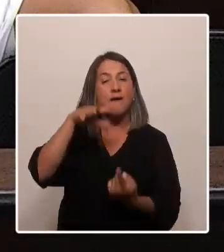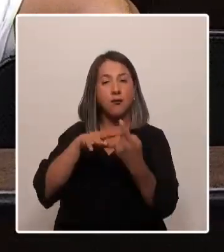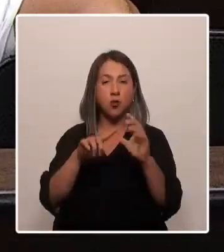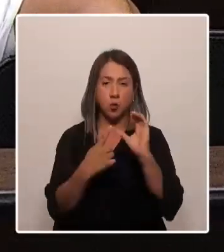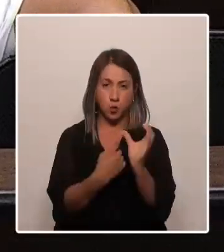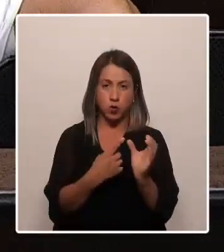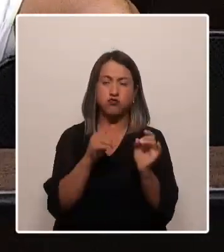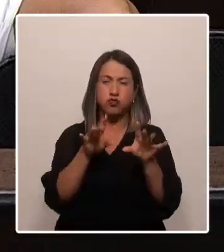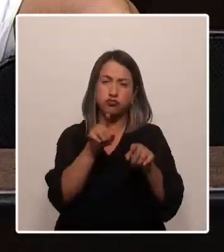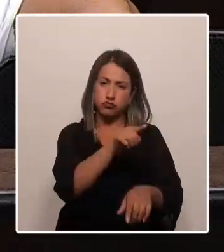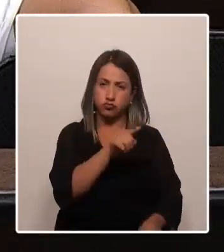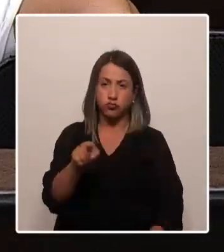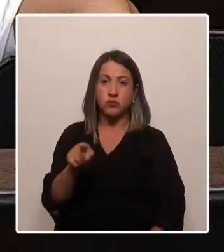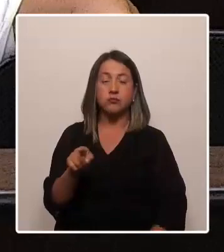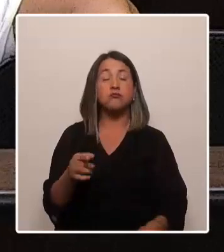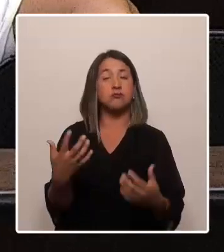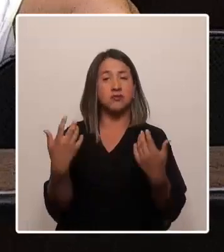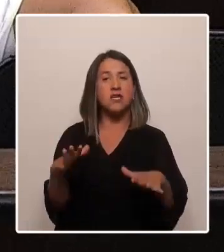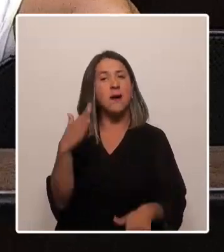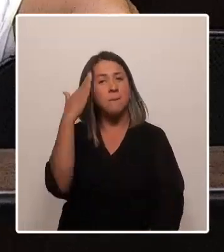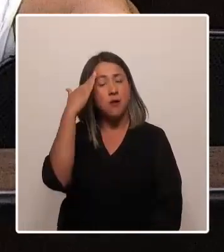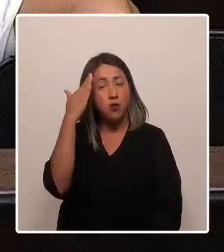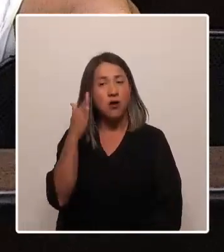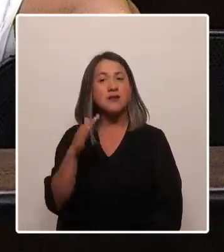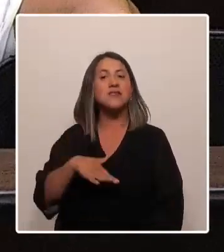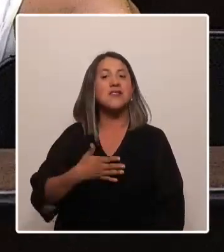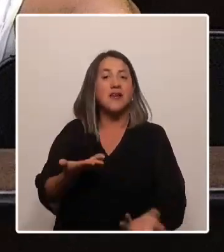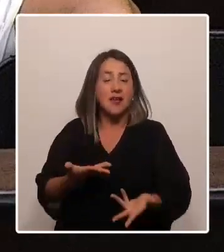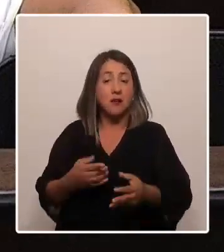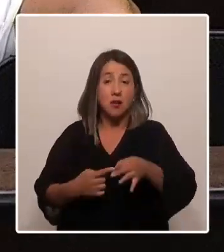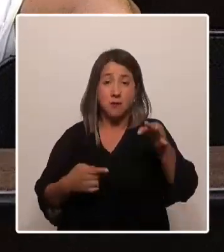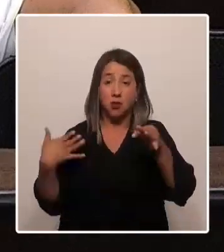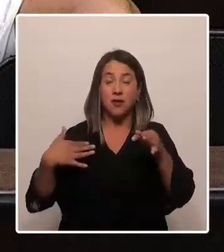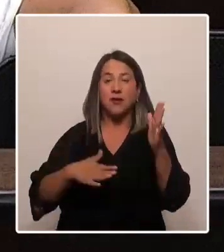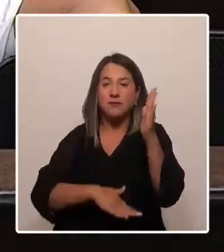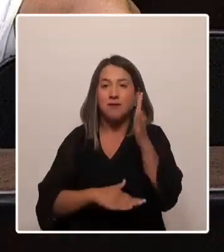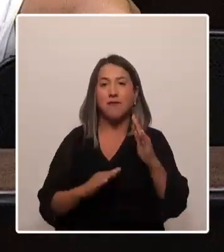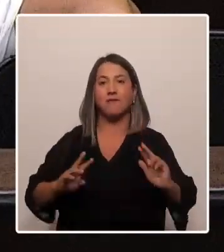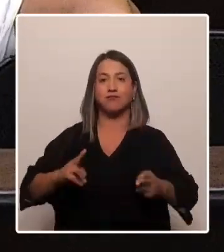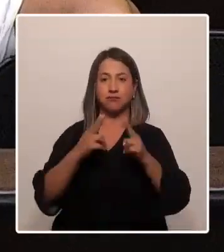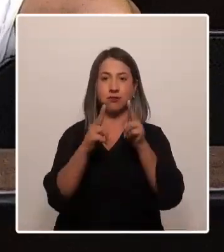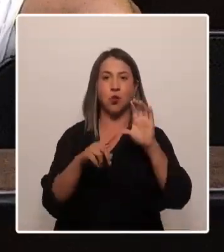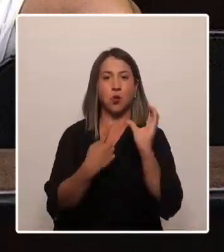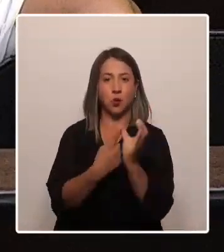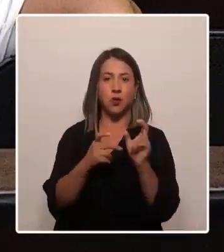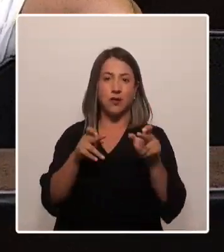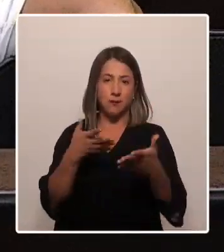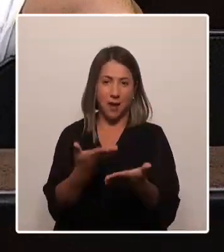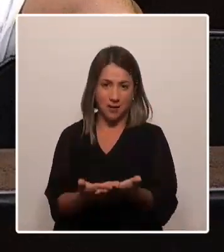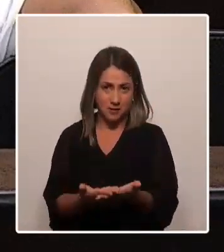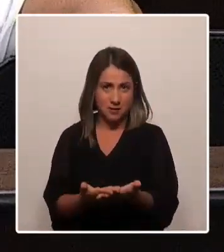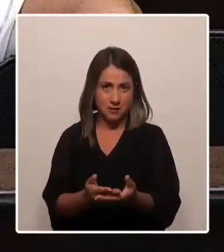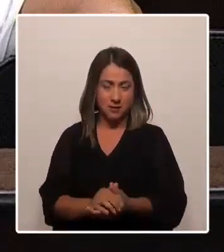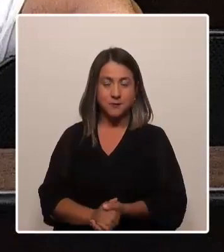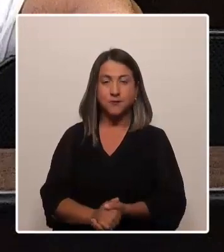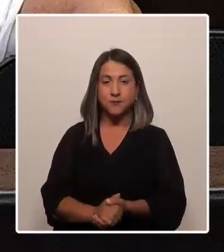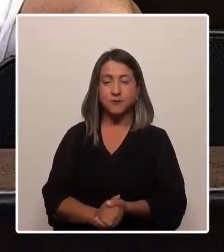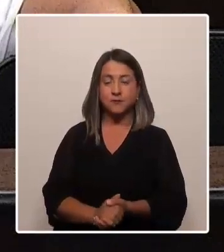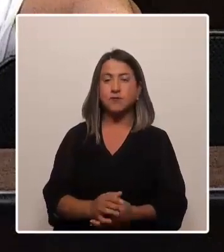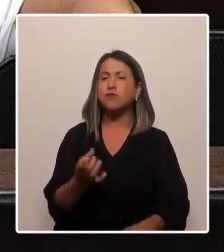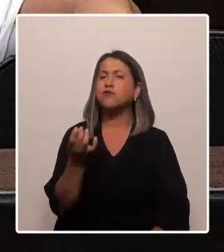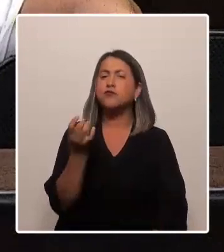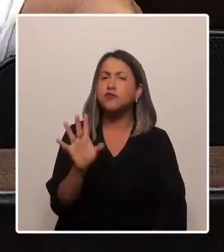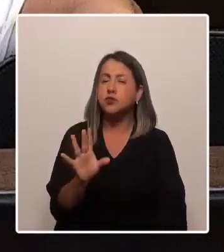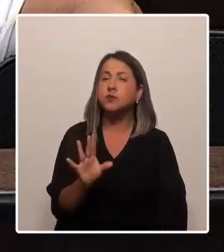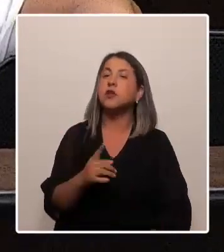ejercicio social de la memoria es el pilar fundamental para esa construcción de culturas de paz. Somos desde lo que otras